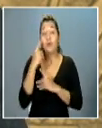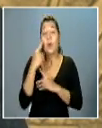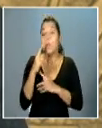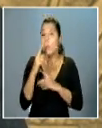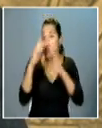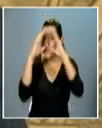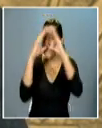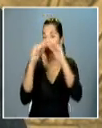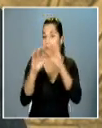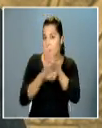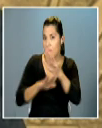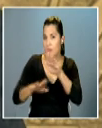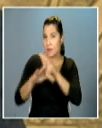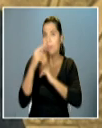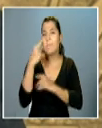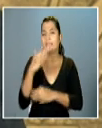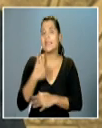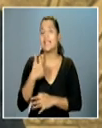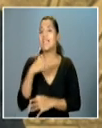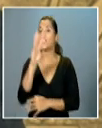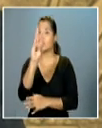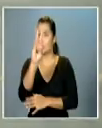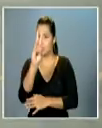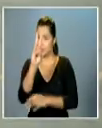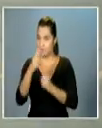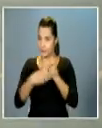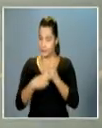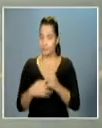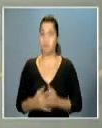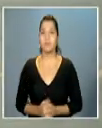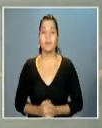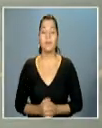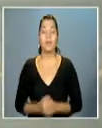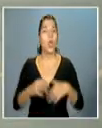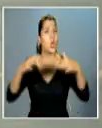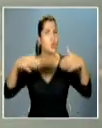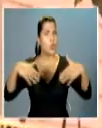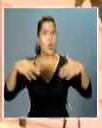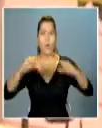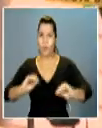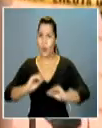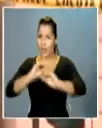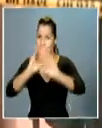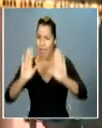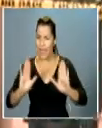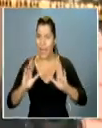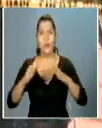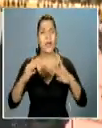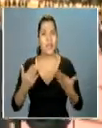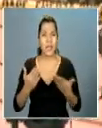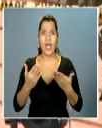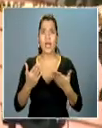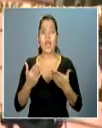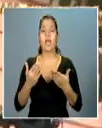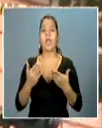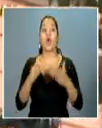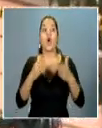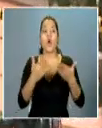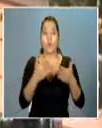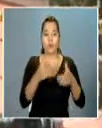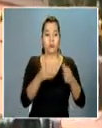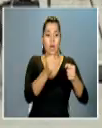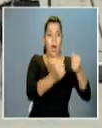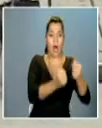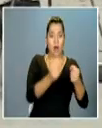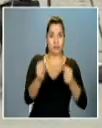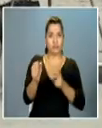preliminar, tenía por lo menos 6 impactos de bala. Lo que no está claro hasta este momento es el móvil del crimen, pues